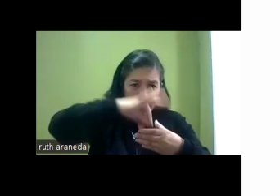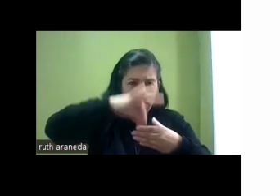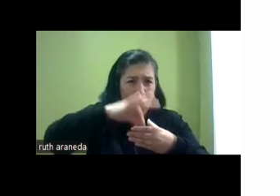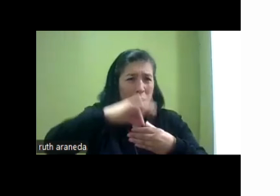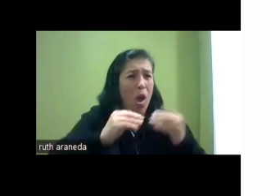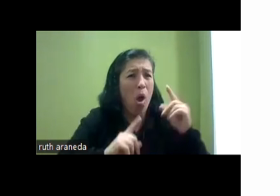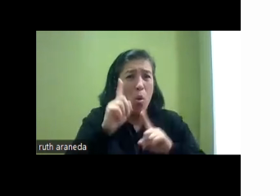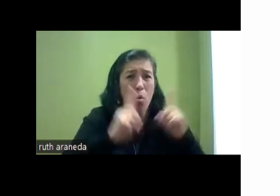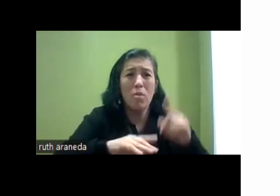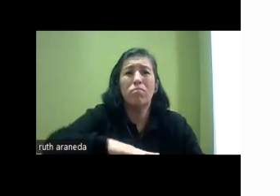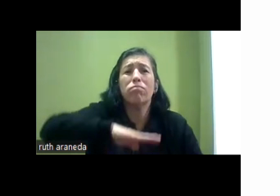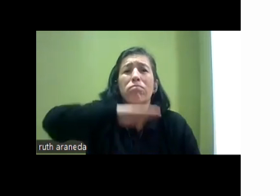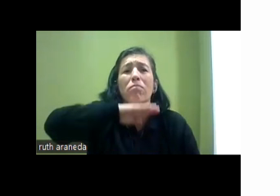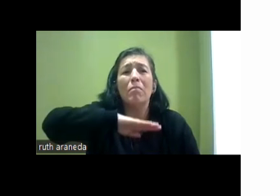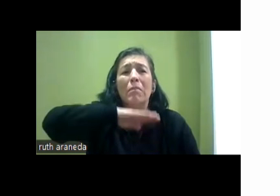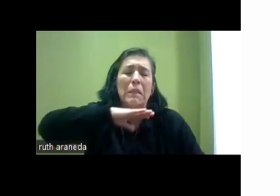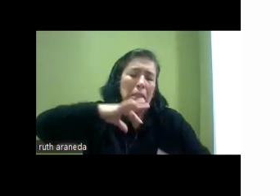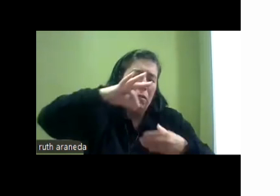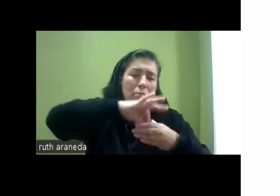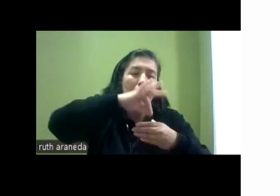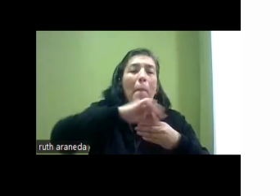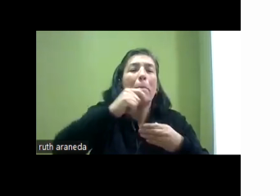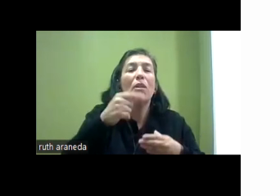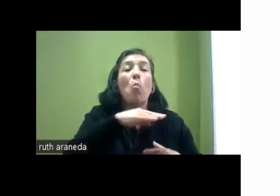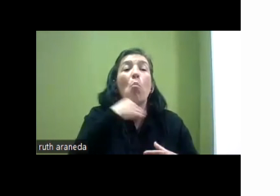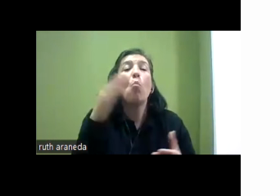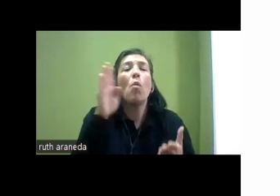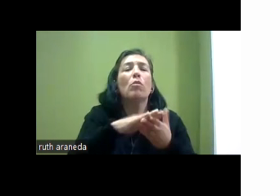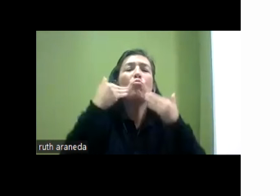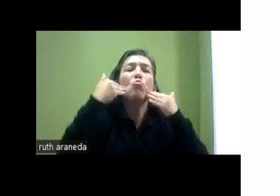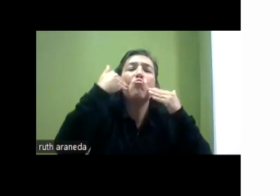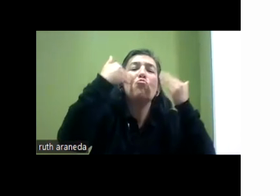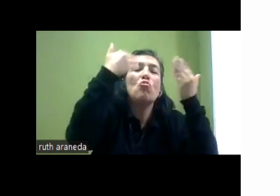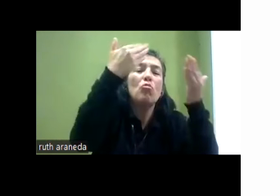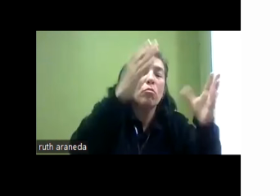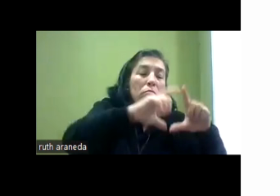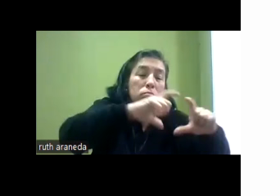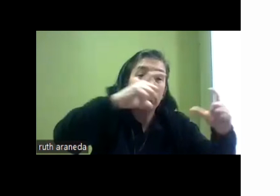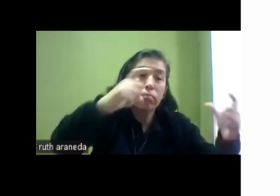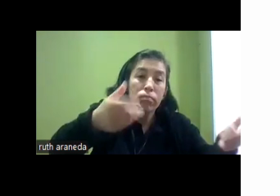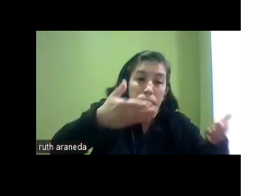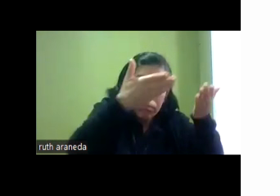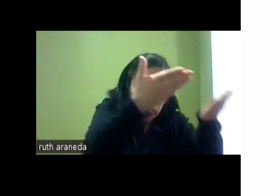de hojas de coca acompañando al muerto. La bolsa faja tiene